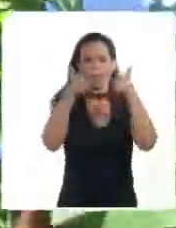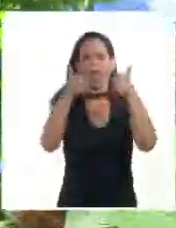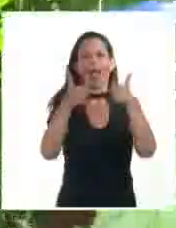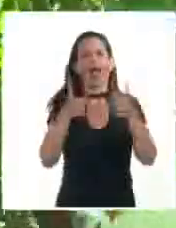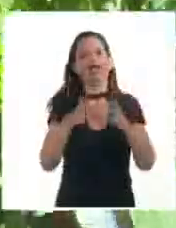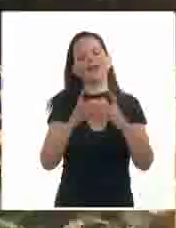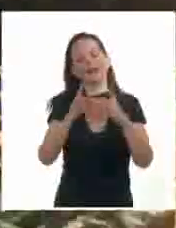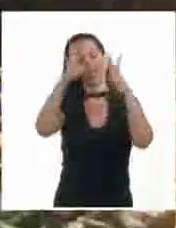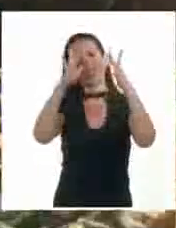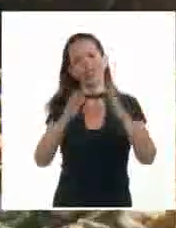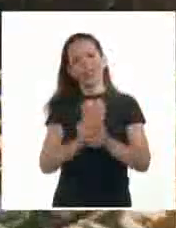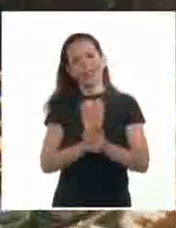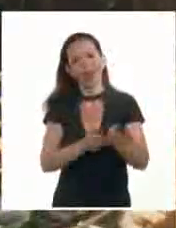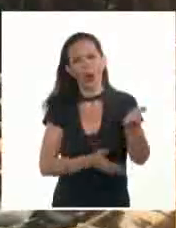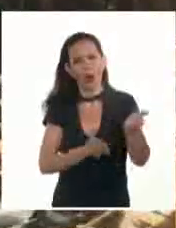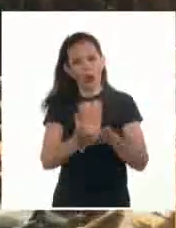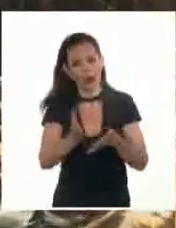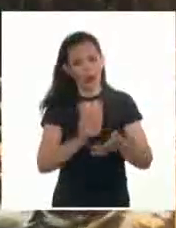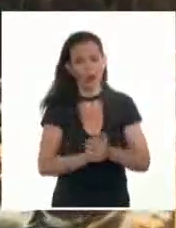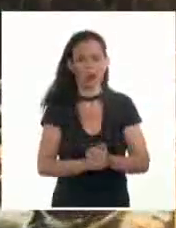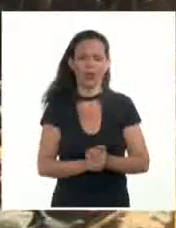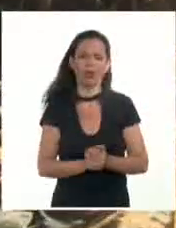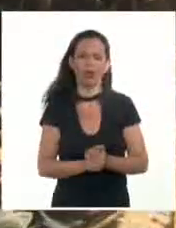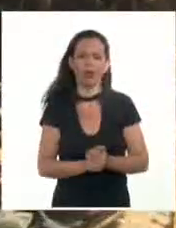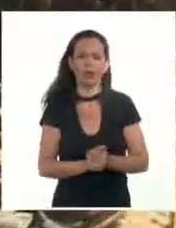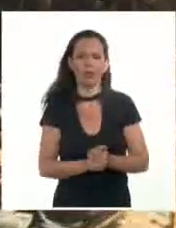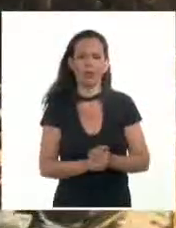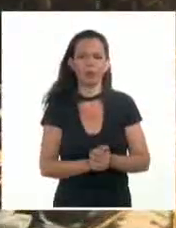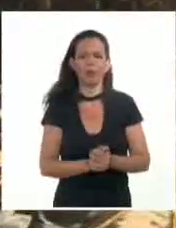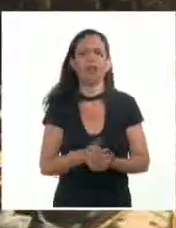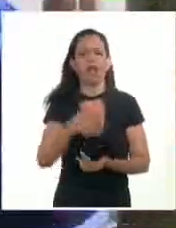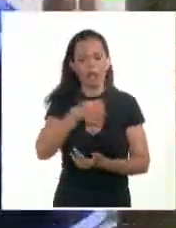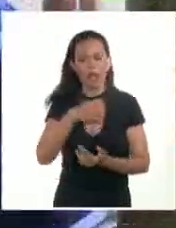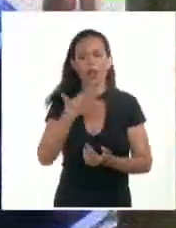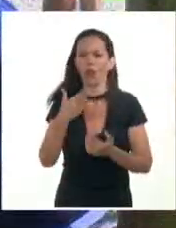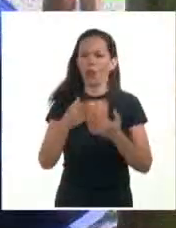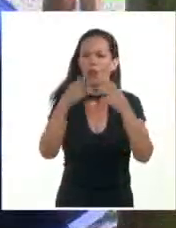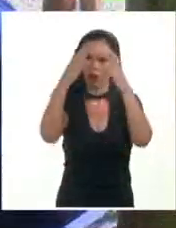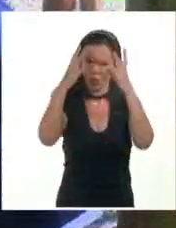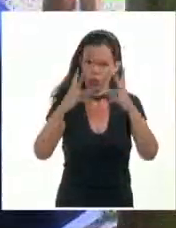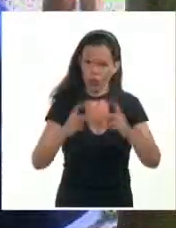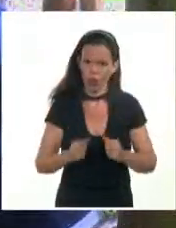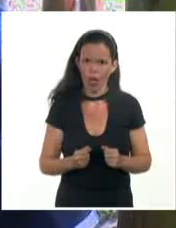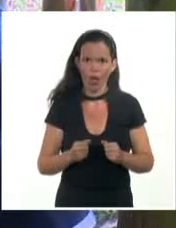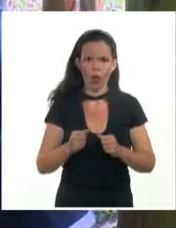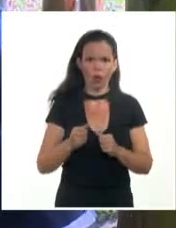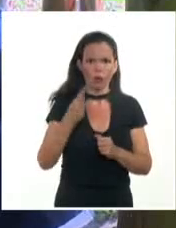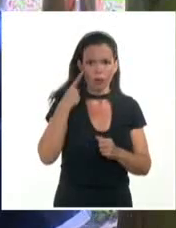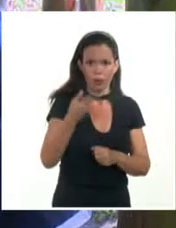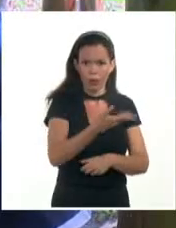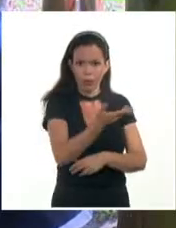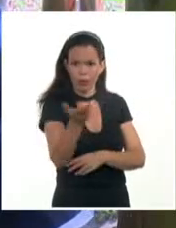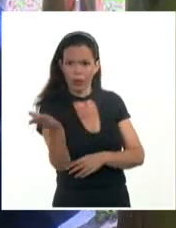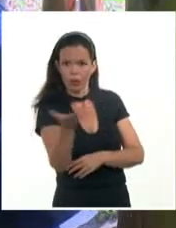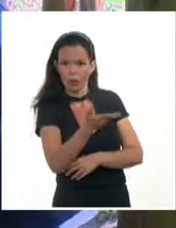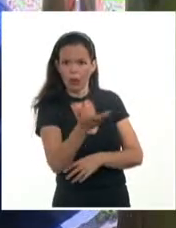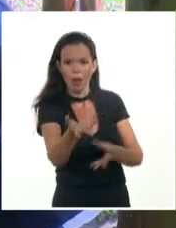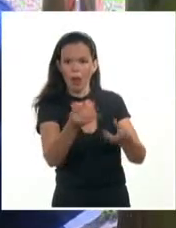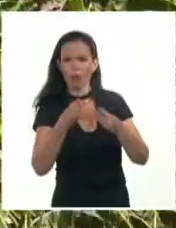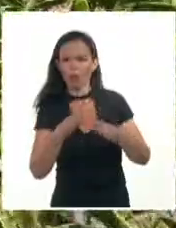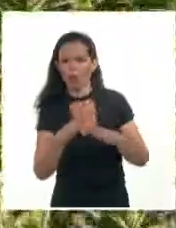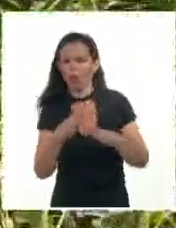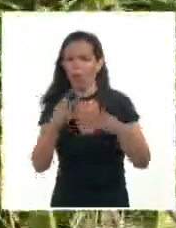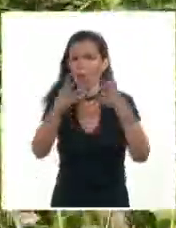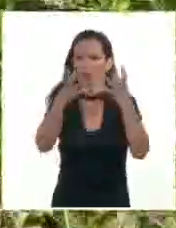Ya tenemos 3 hectáreas y media de este plátano con buenos resultados. Esta hectárea rinden hasta 68, 70 toneladas